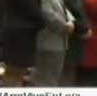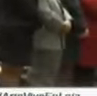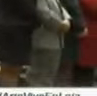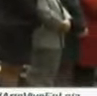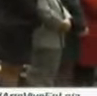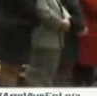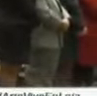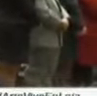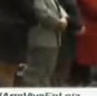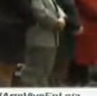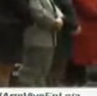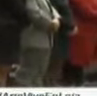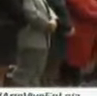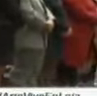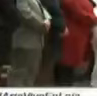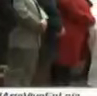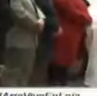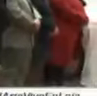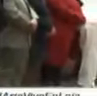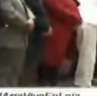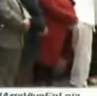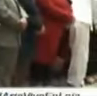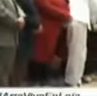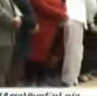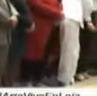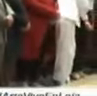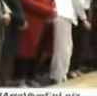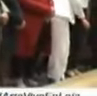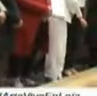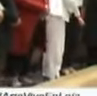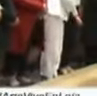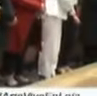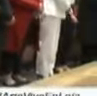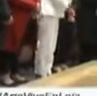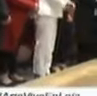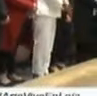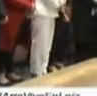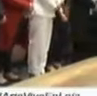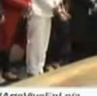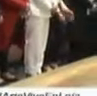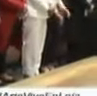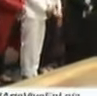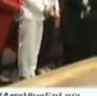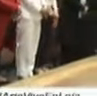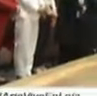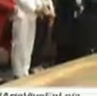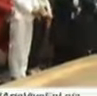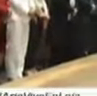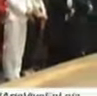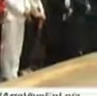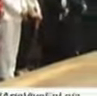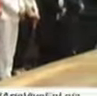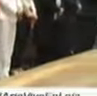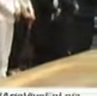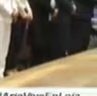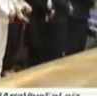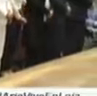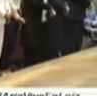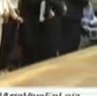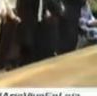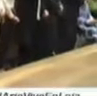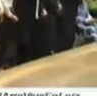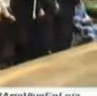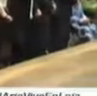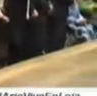Y orgullo cerramos esta velada, un hermoso momento que desde hoy será parte de la historia del Teatro Benjamín Carrión y del Festival de Artes